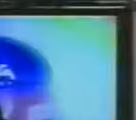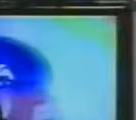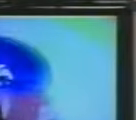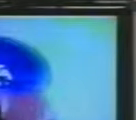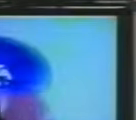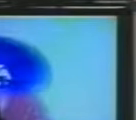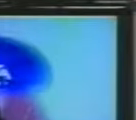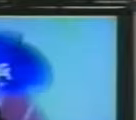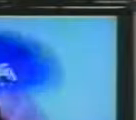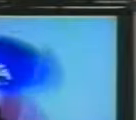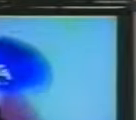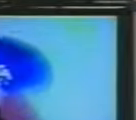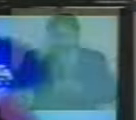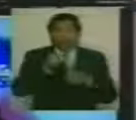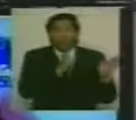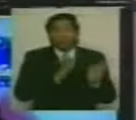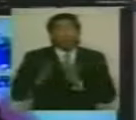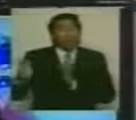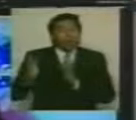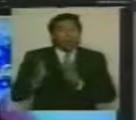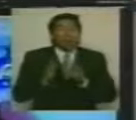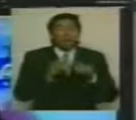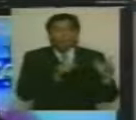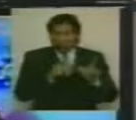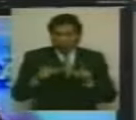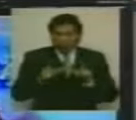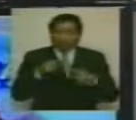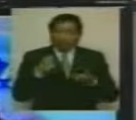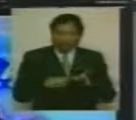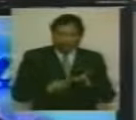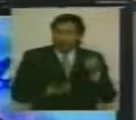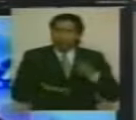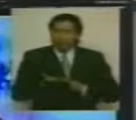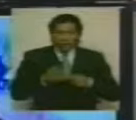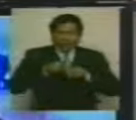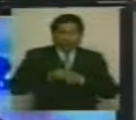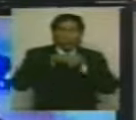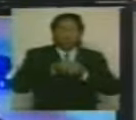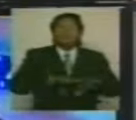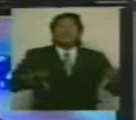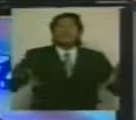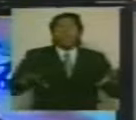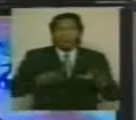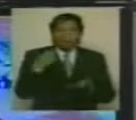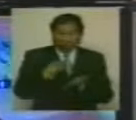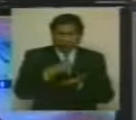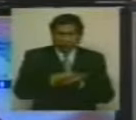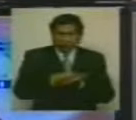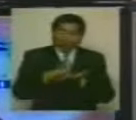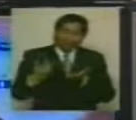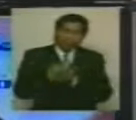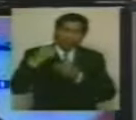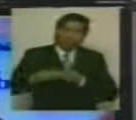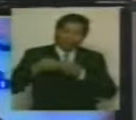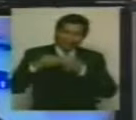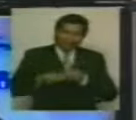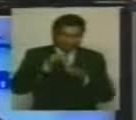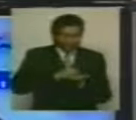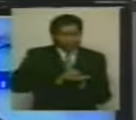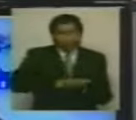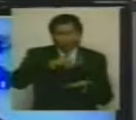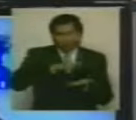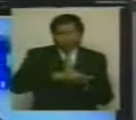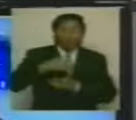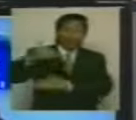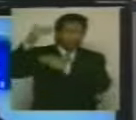oposición están preparando posiciones para debatir sobre la distribución de recursos en el marco de un nuevo pacto fiscal y porque Santa